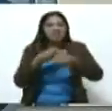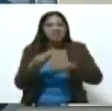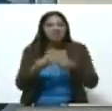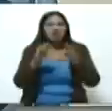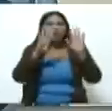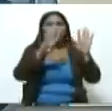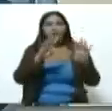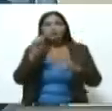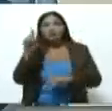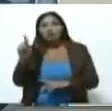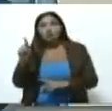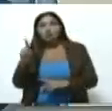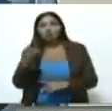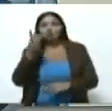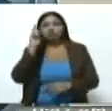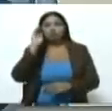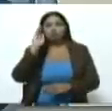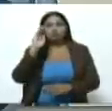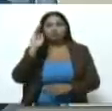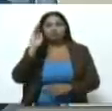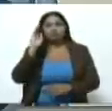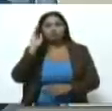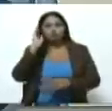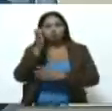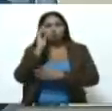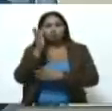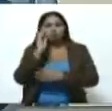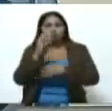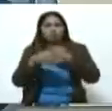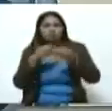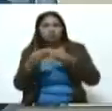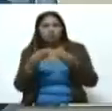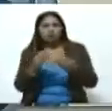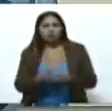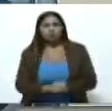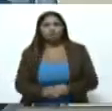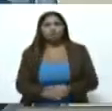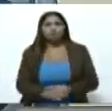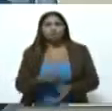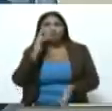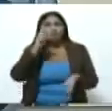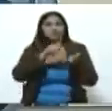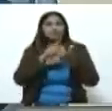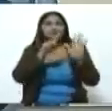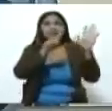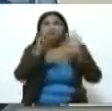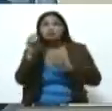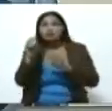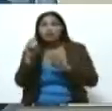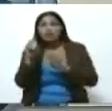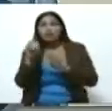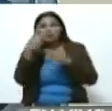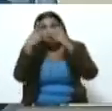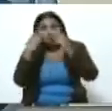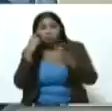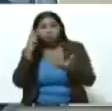91 audiencias. Participaron 60 expertos. Declararon